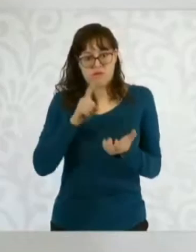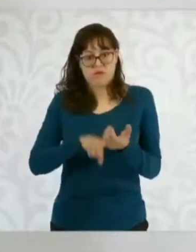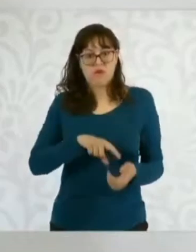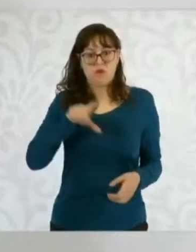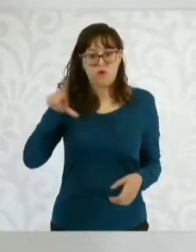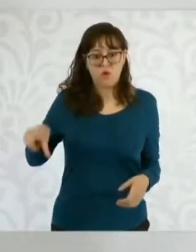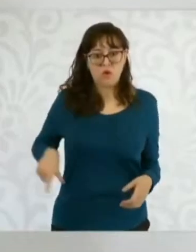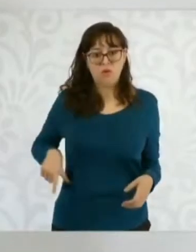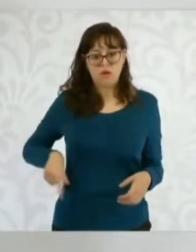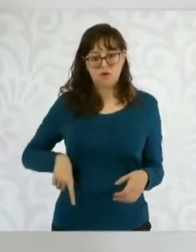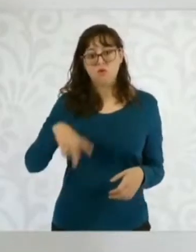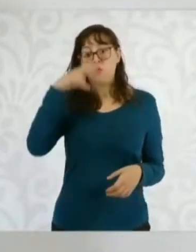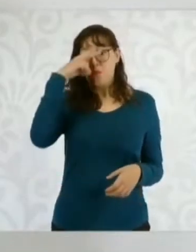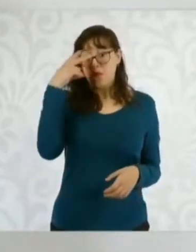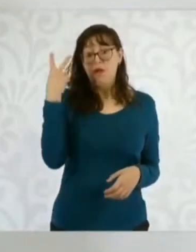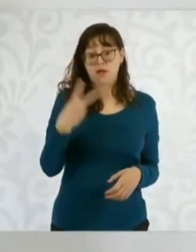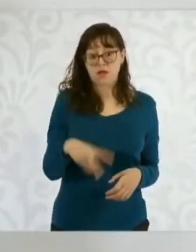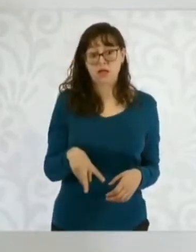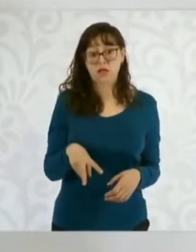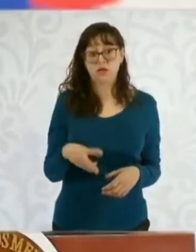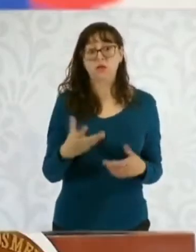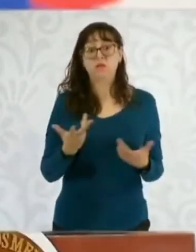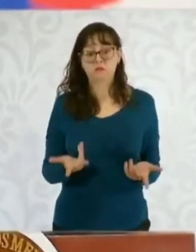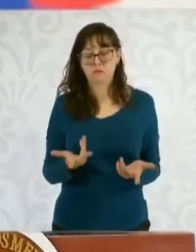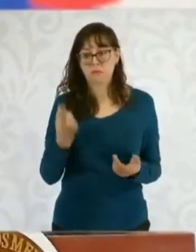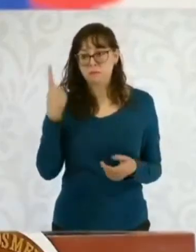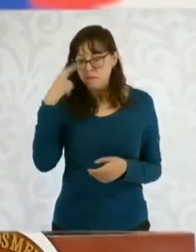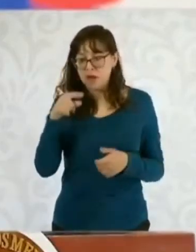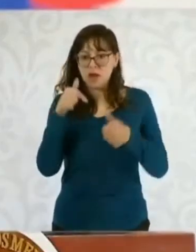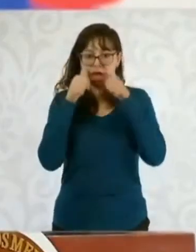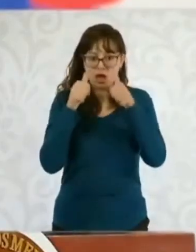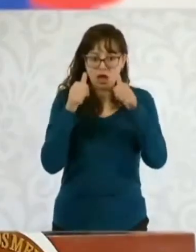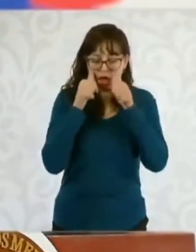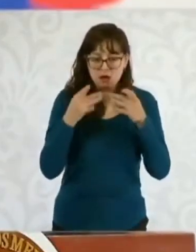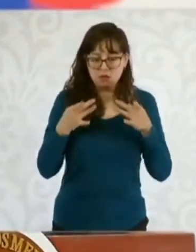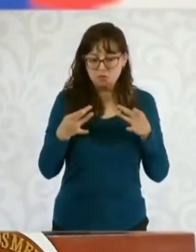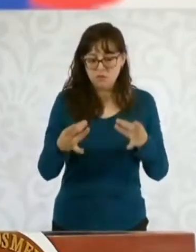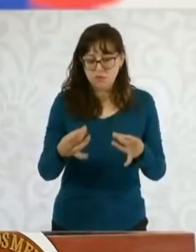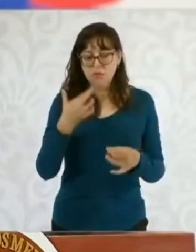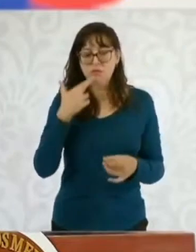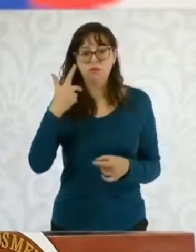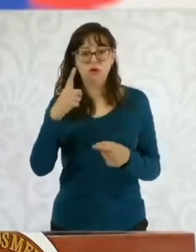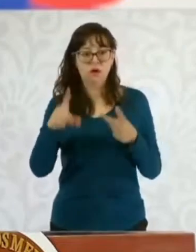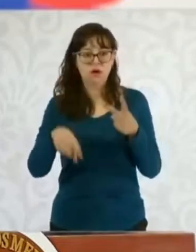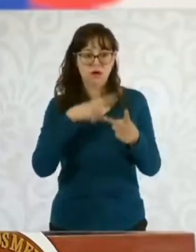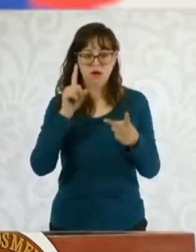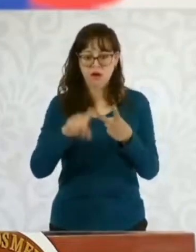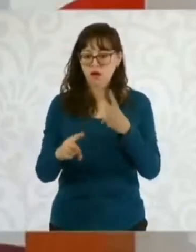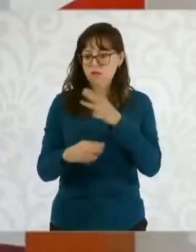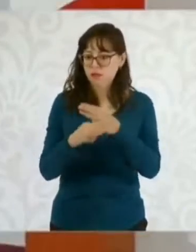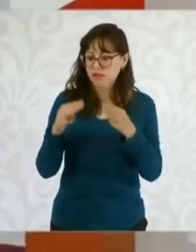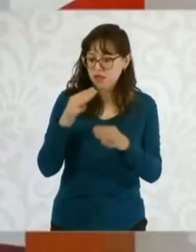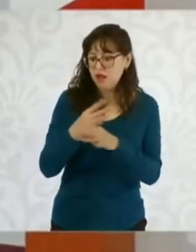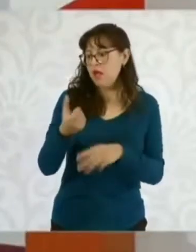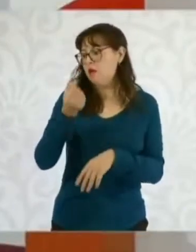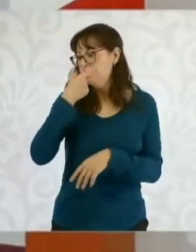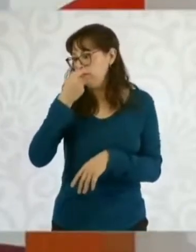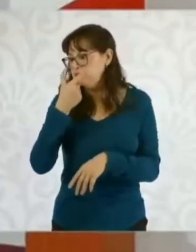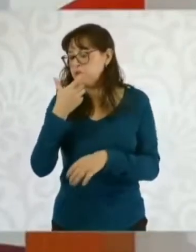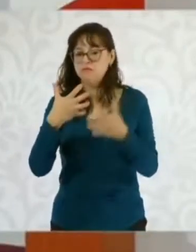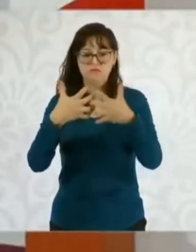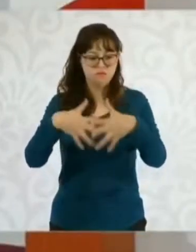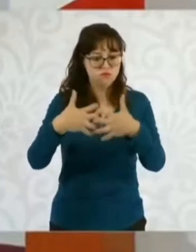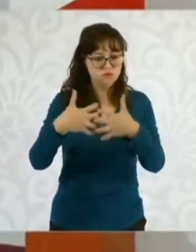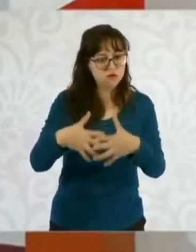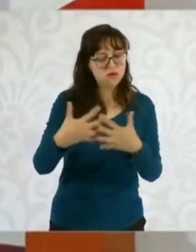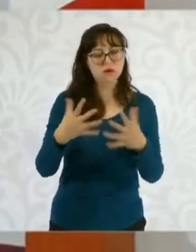en este caso en lo que respecta a la mejora de la calidad de la atención, al tema del equipamiento y esto que